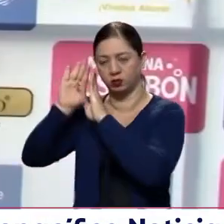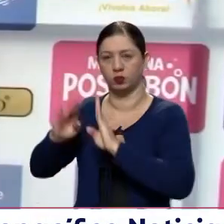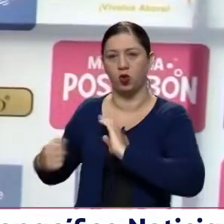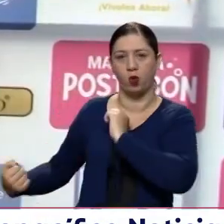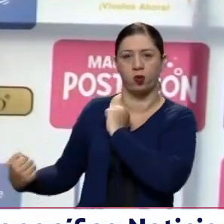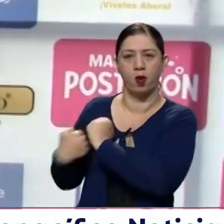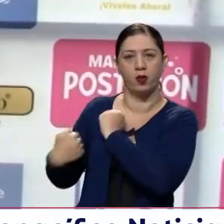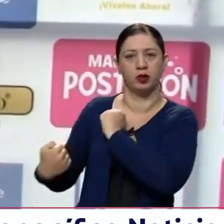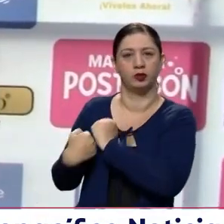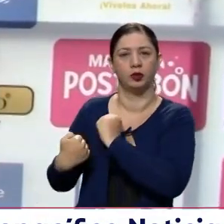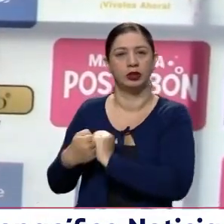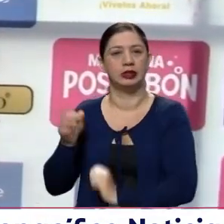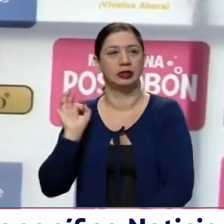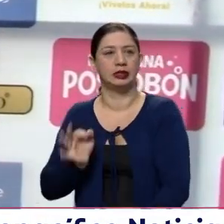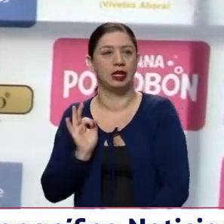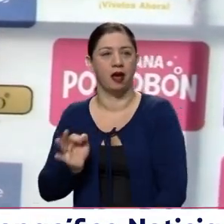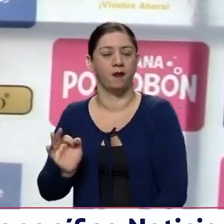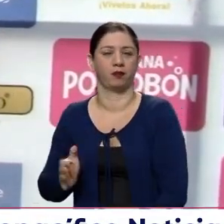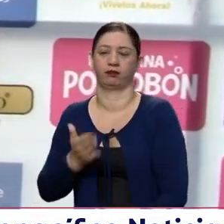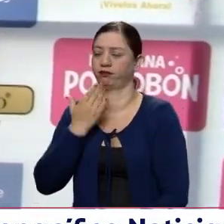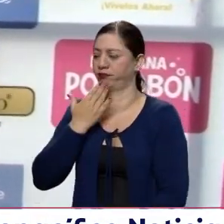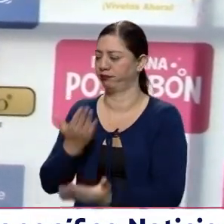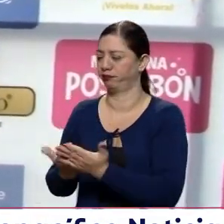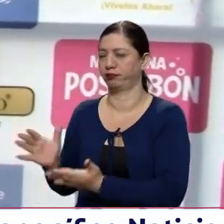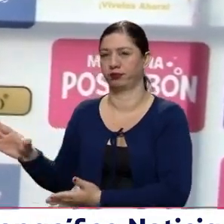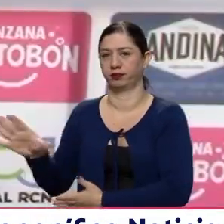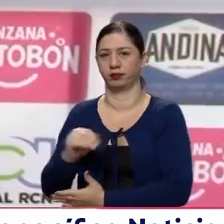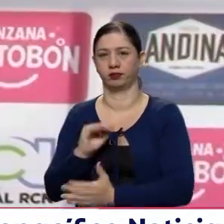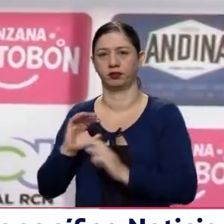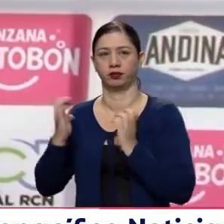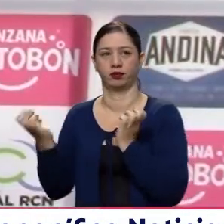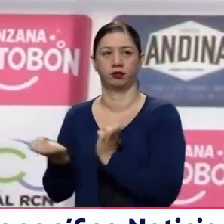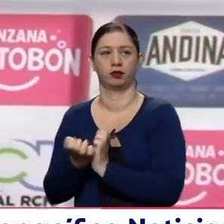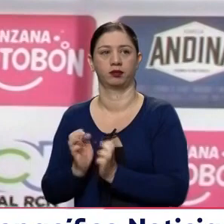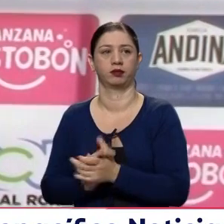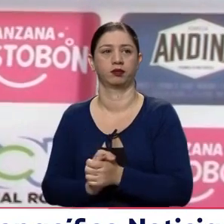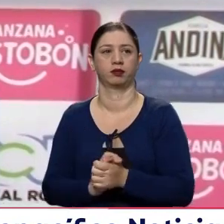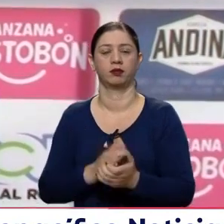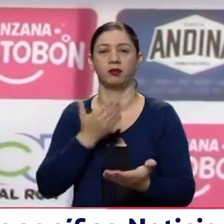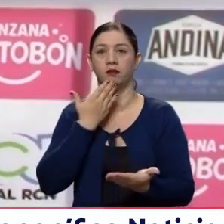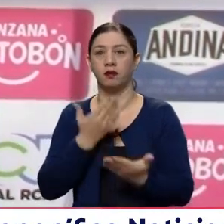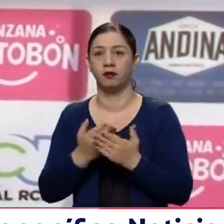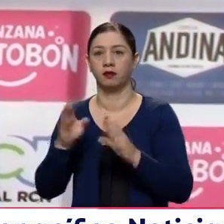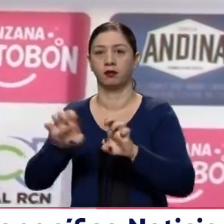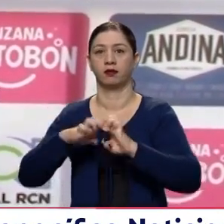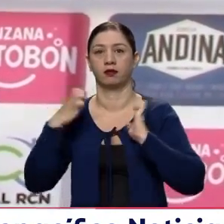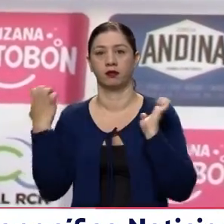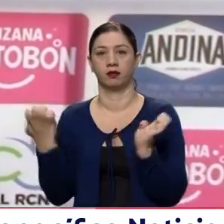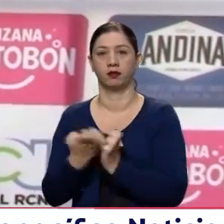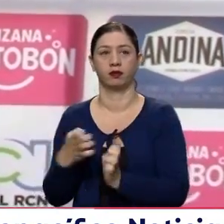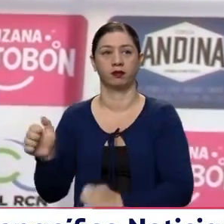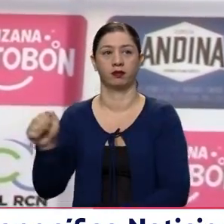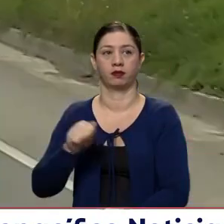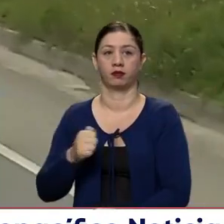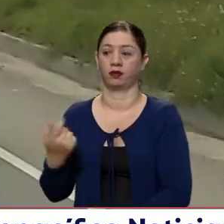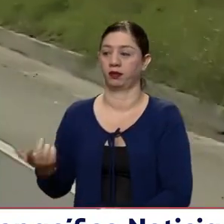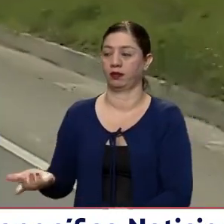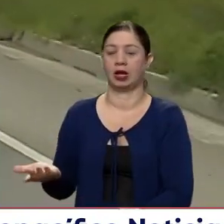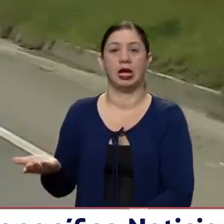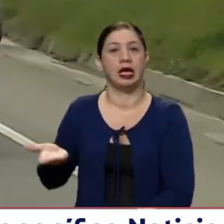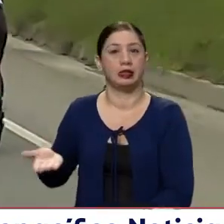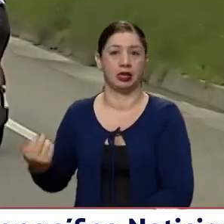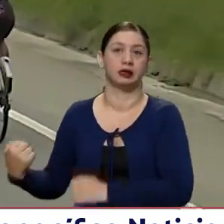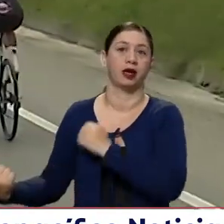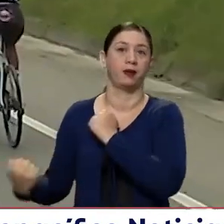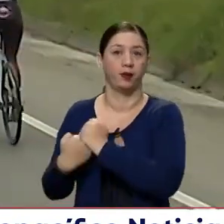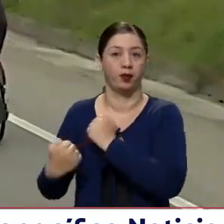y realmente tengo muchísimo que agradecerle a todo mi equipo. Gracias a mis compañeras de equipo, que sin ellas pues nada sería